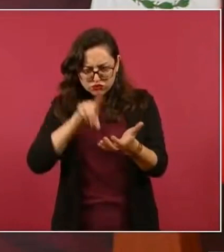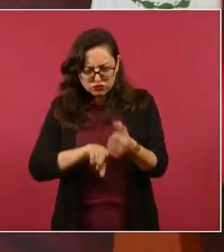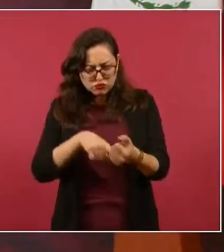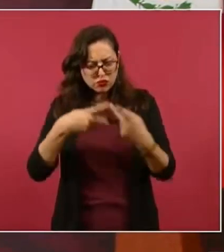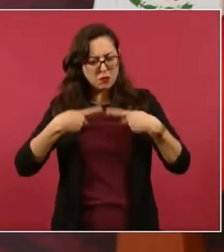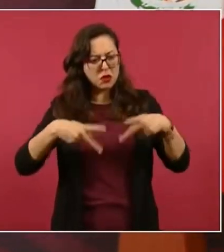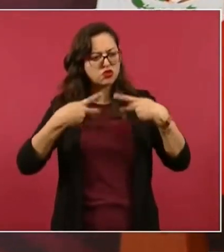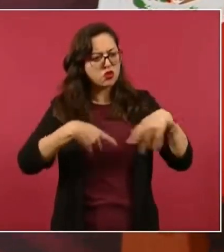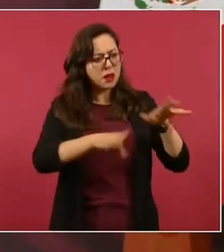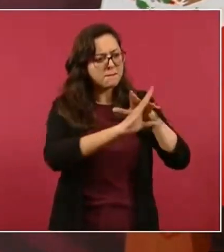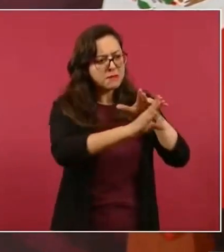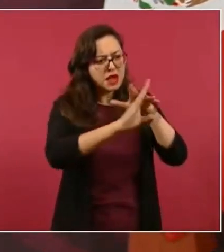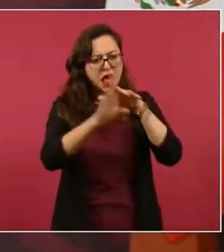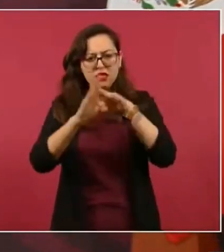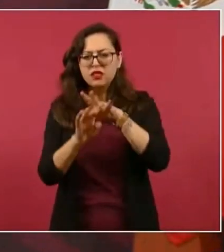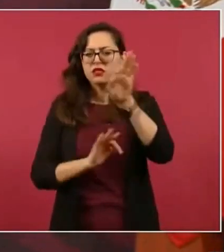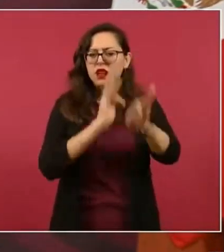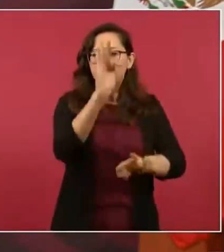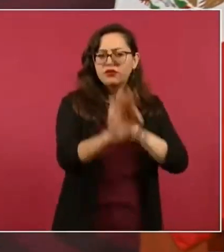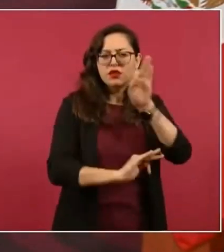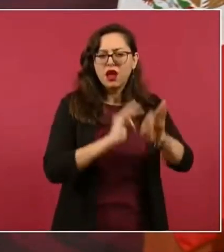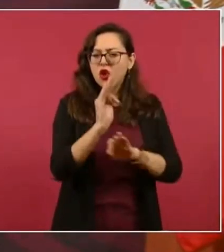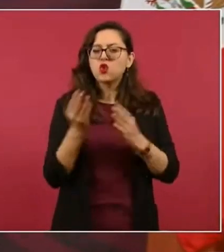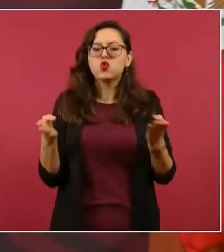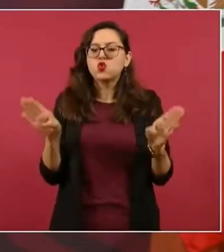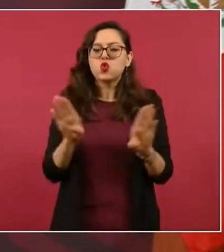¿Cómo se le tiene que